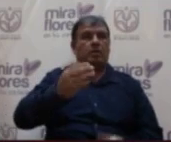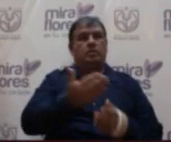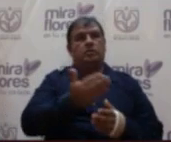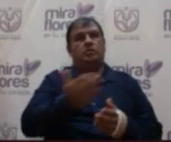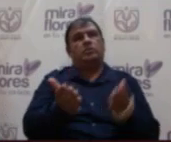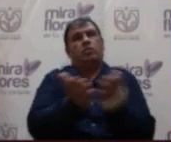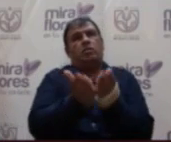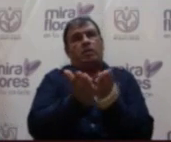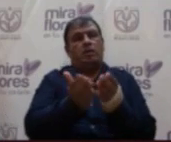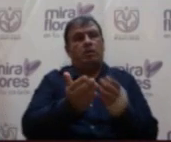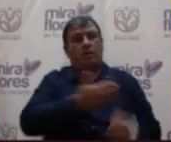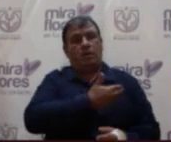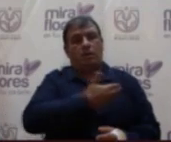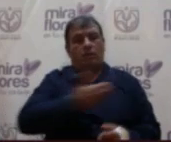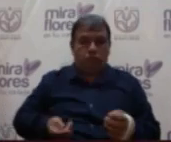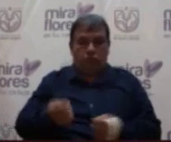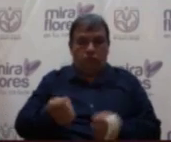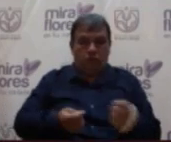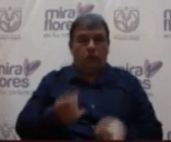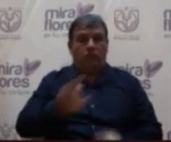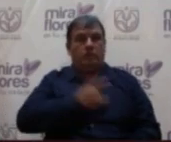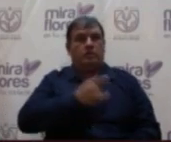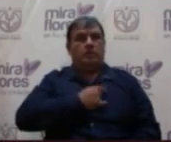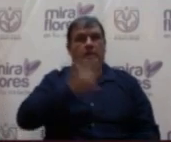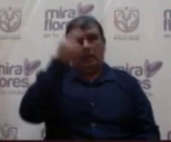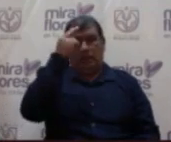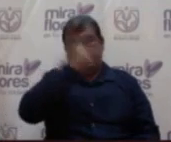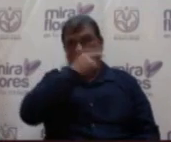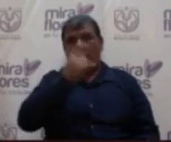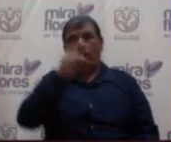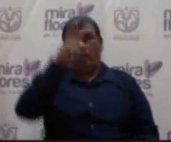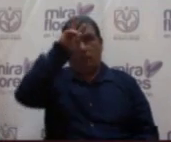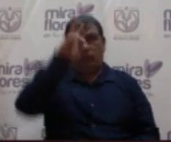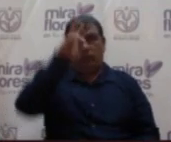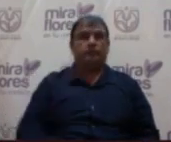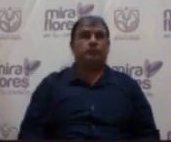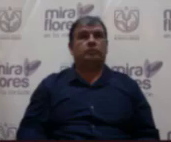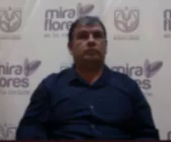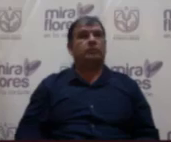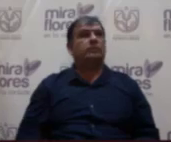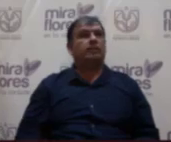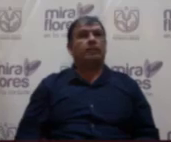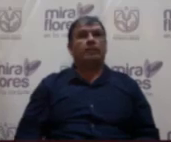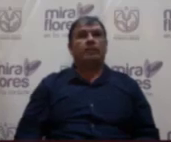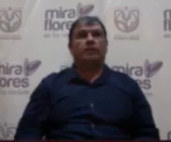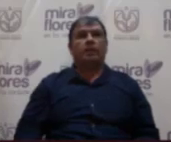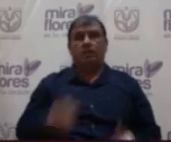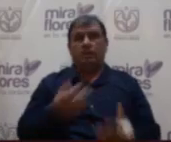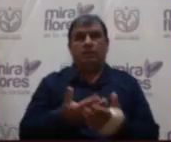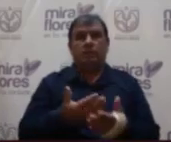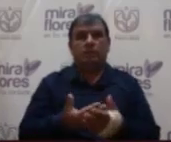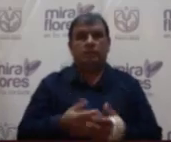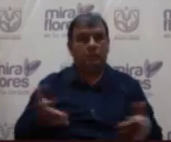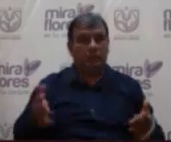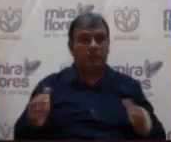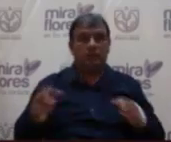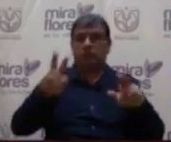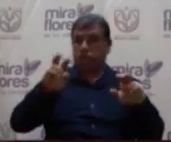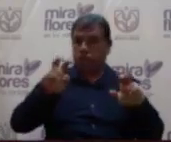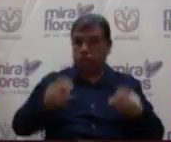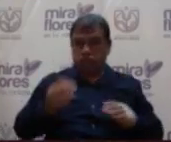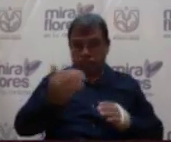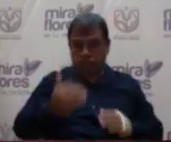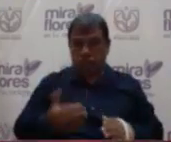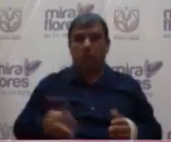y Políticas Públicas de la Pontificia Universidad Católica del Perú. Es todo, señor alcalde. Muy bien. No teniendo más temas en